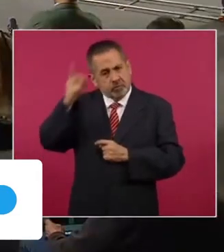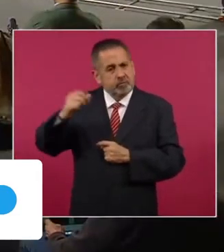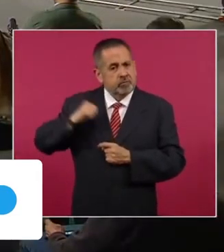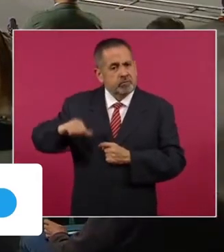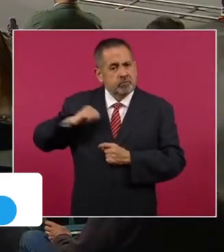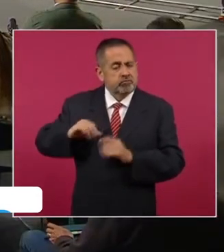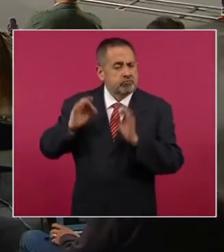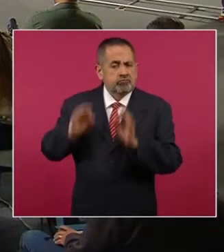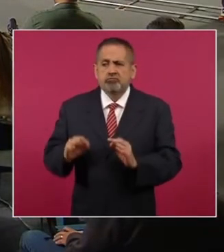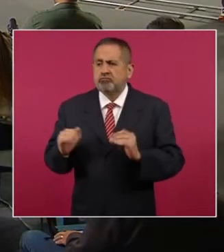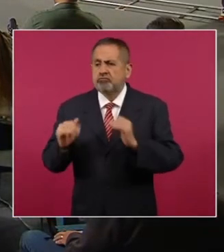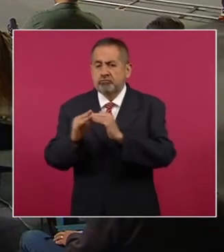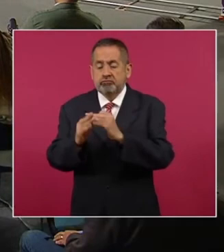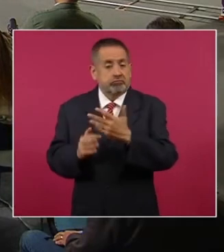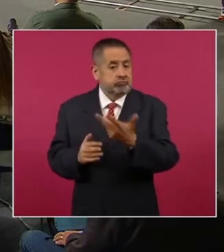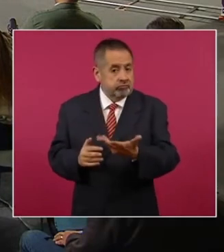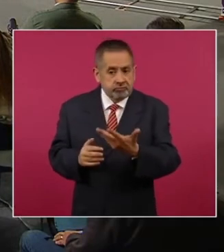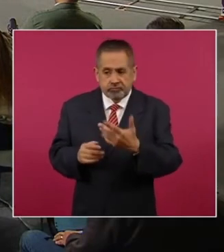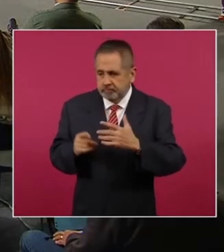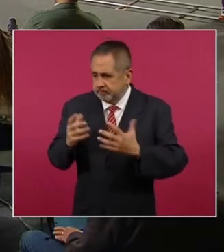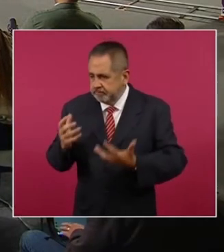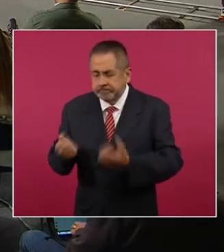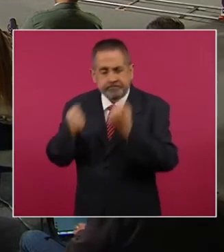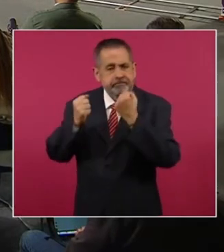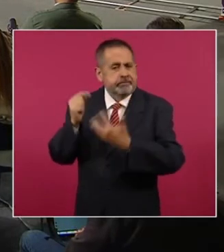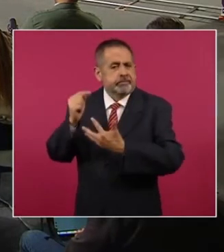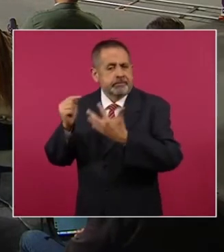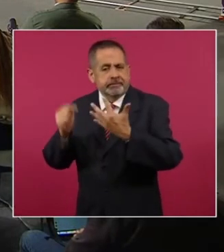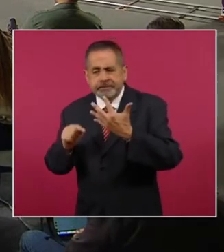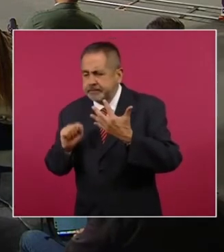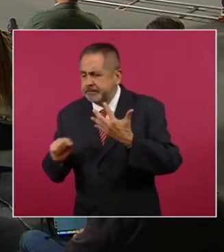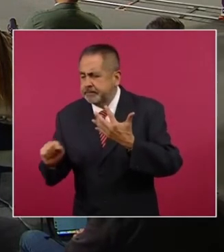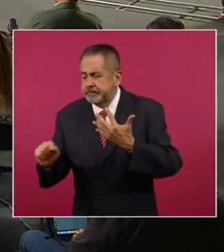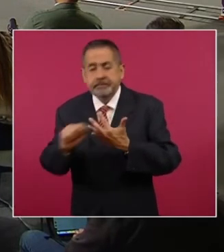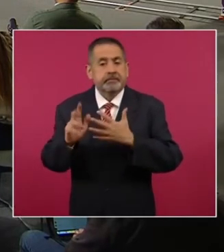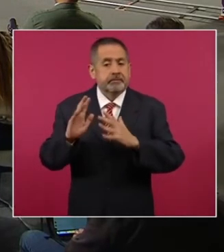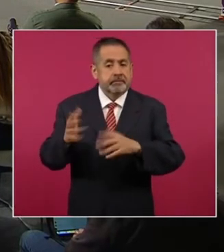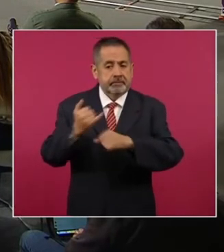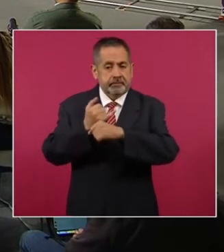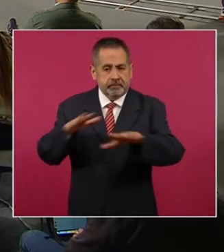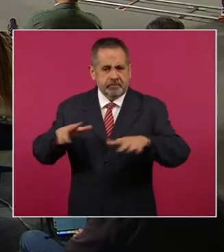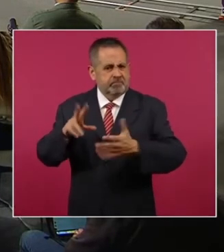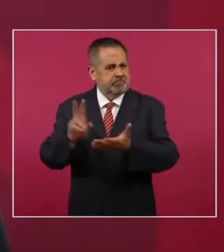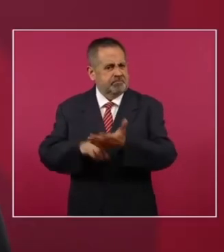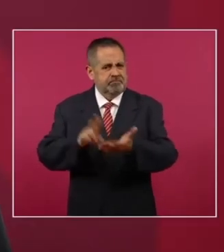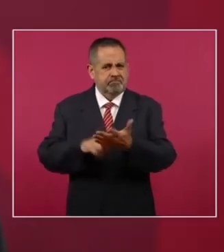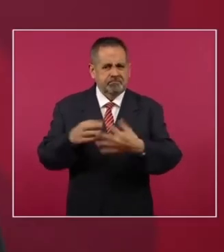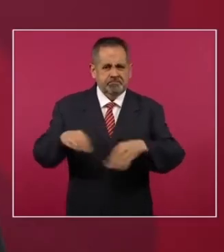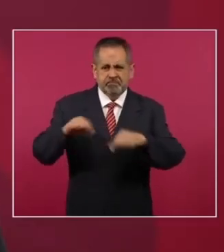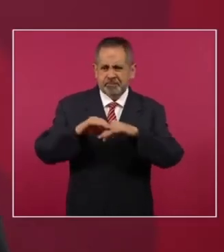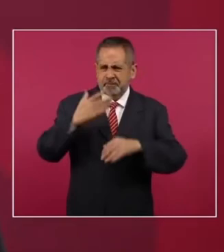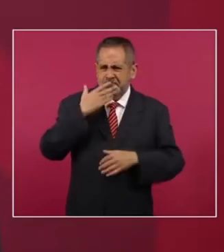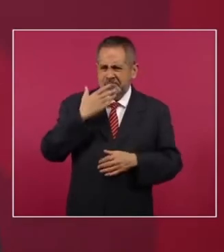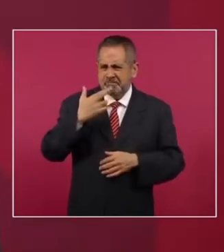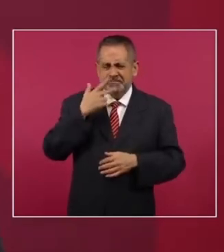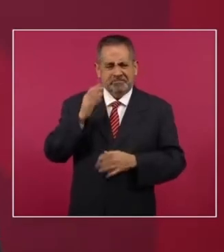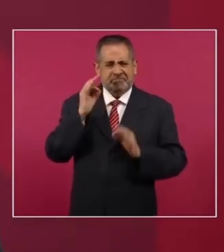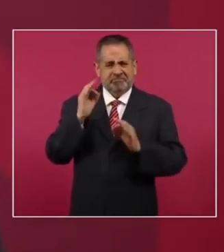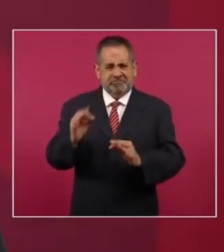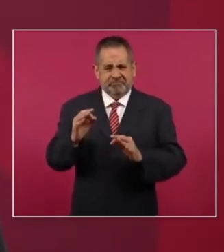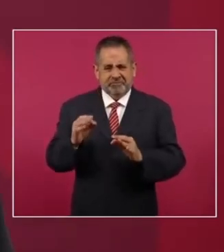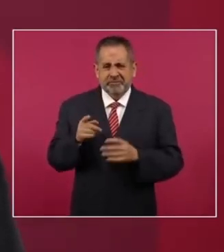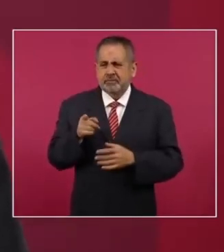Gracias a estos trabajos de salmamento se han recuperado información valiosísima y se han obtenido